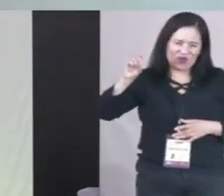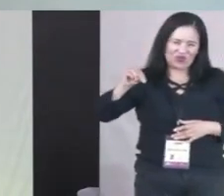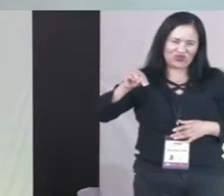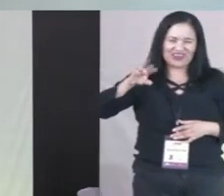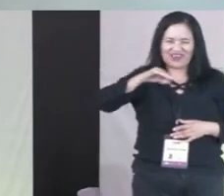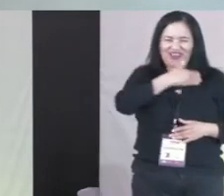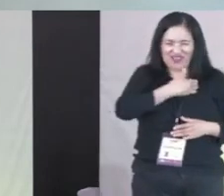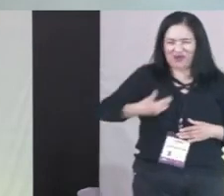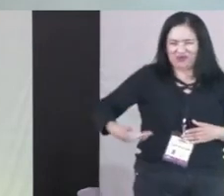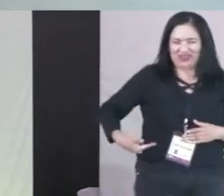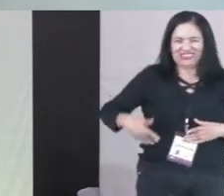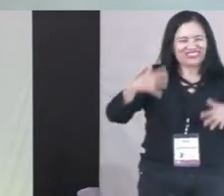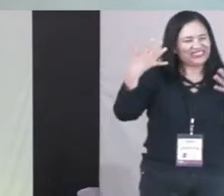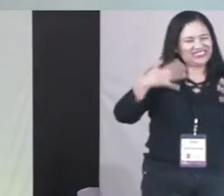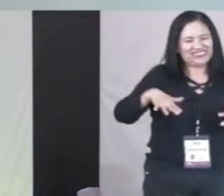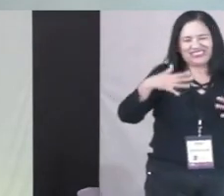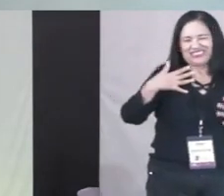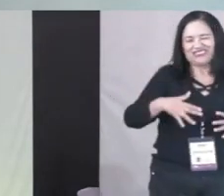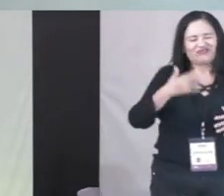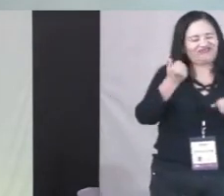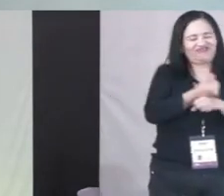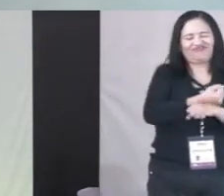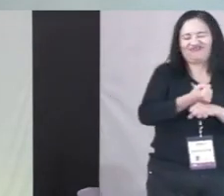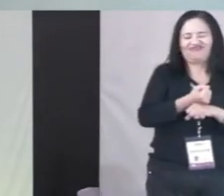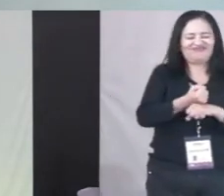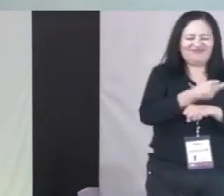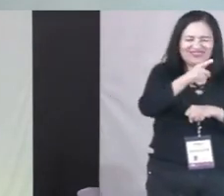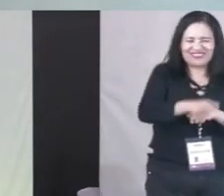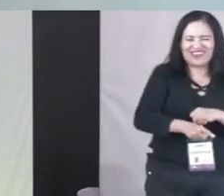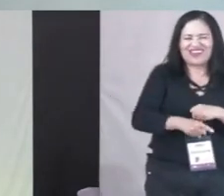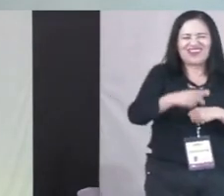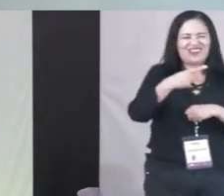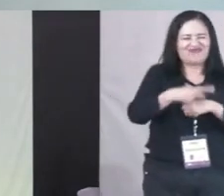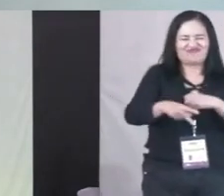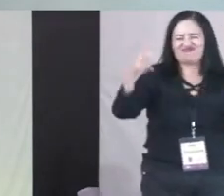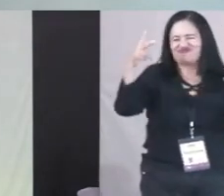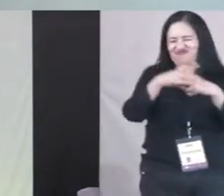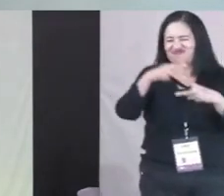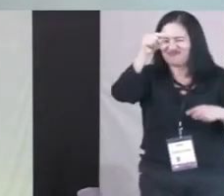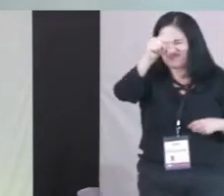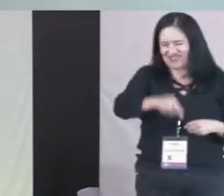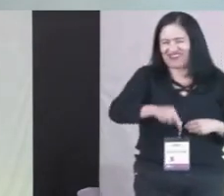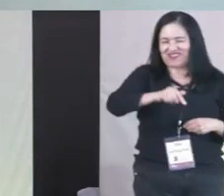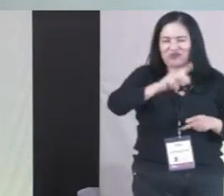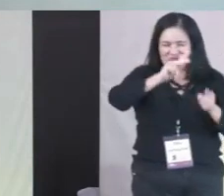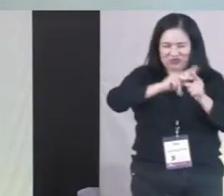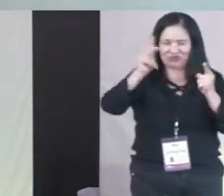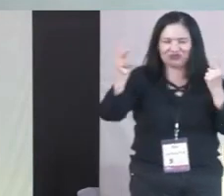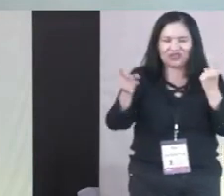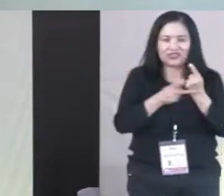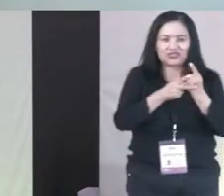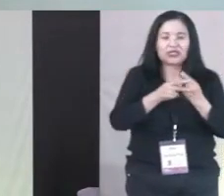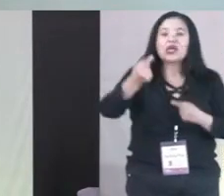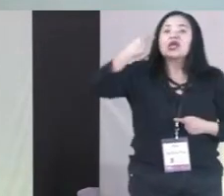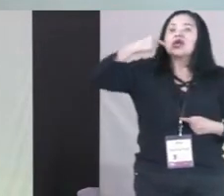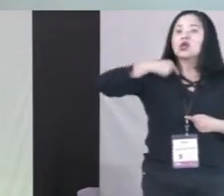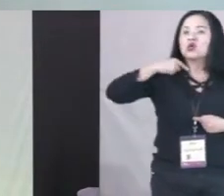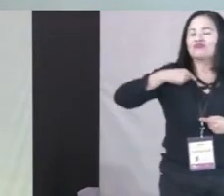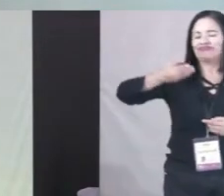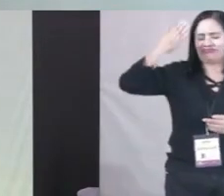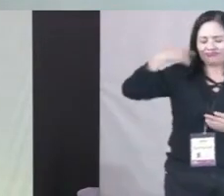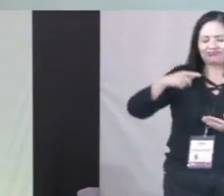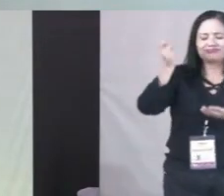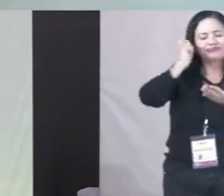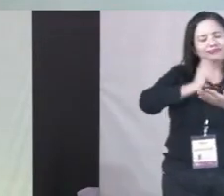degradación nacional más espantosa, angustiosa, oscura. Y yo estaba escribiendo esto, lo